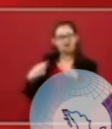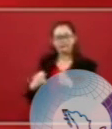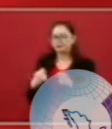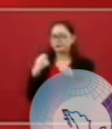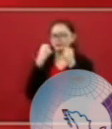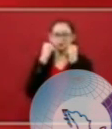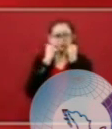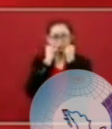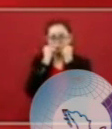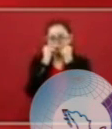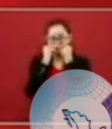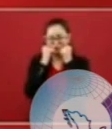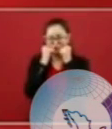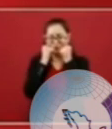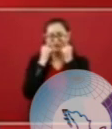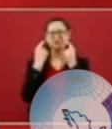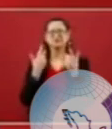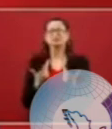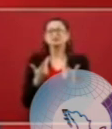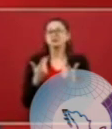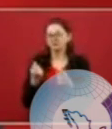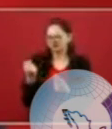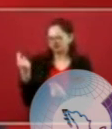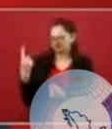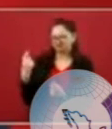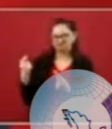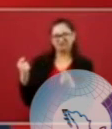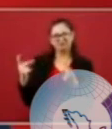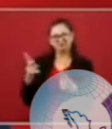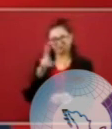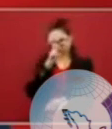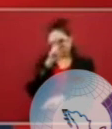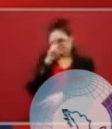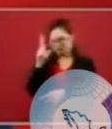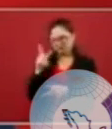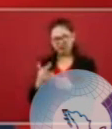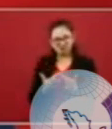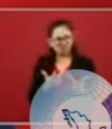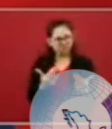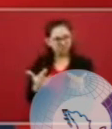de que hubo sabotaje.